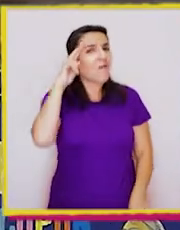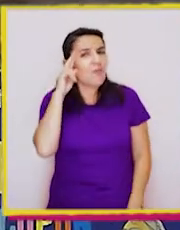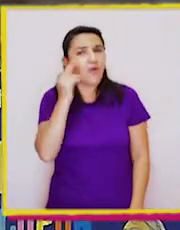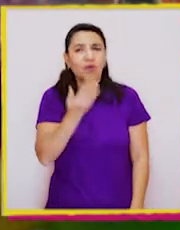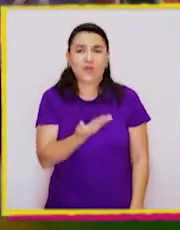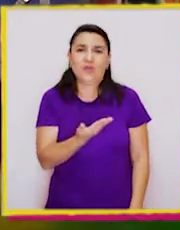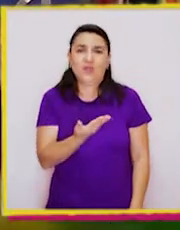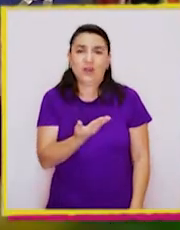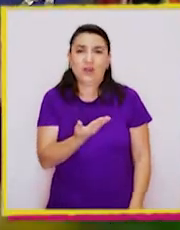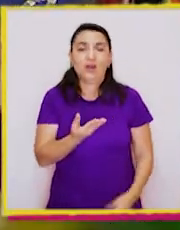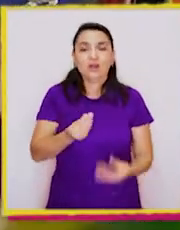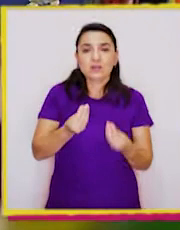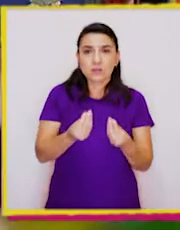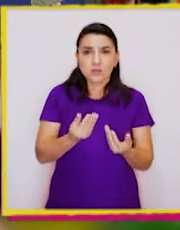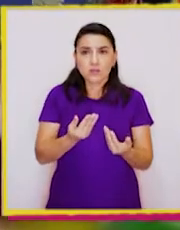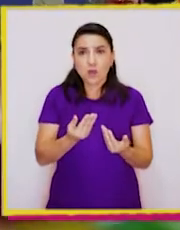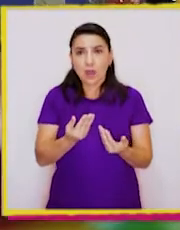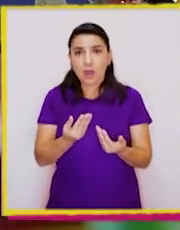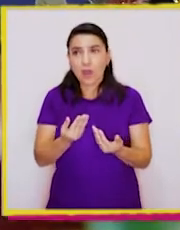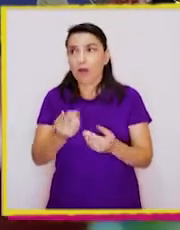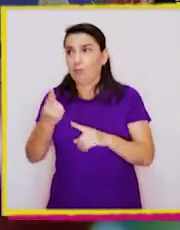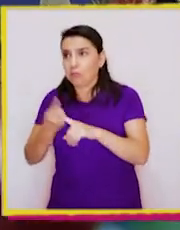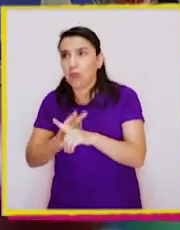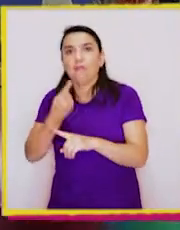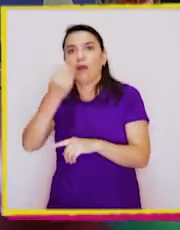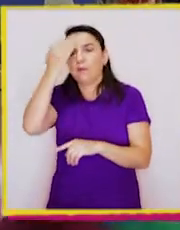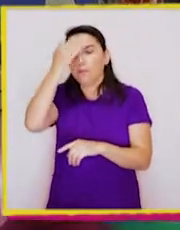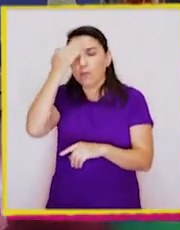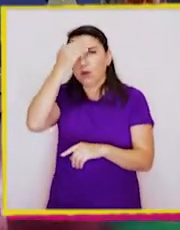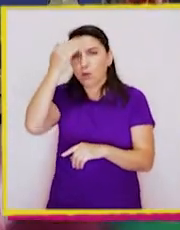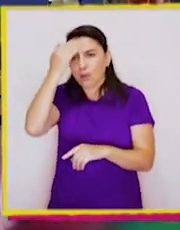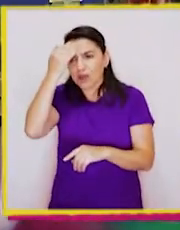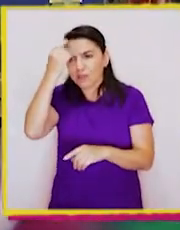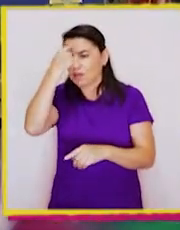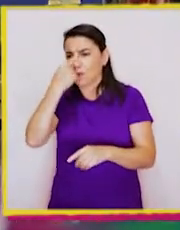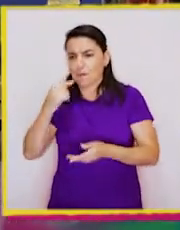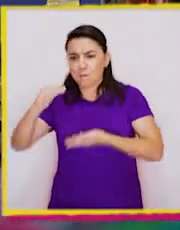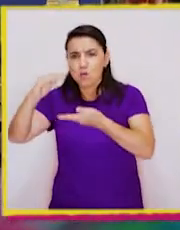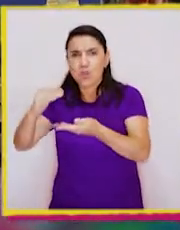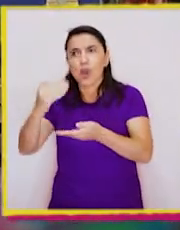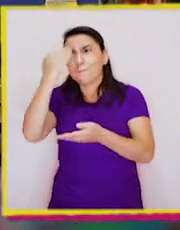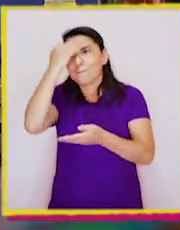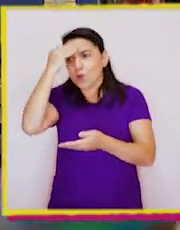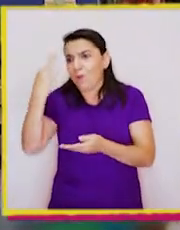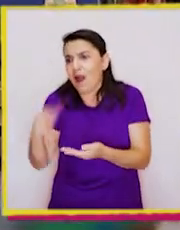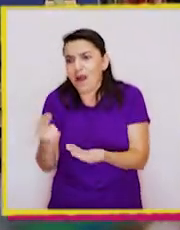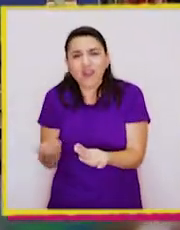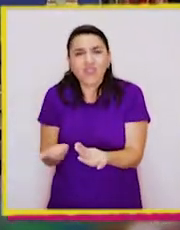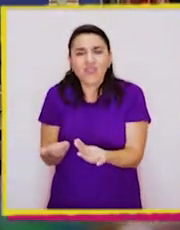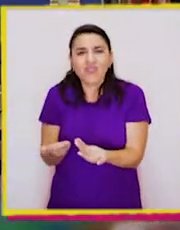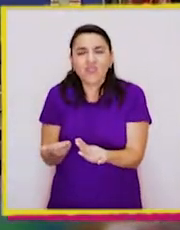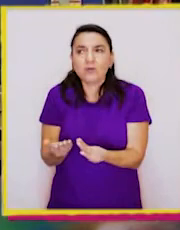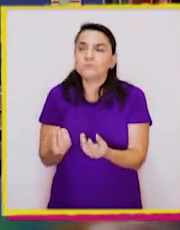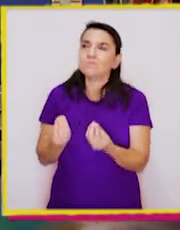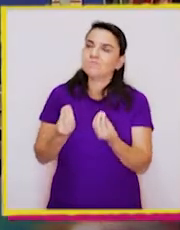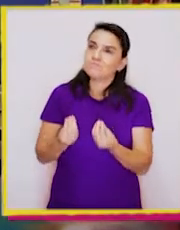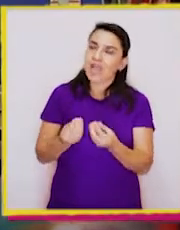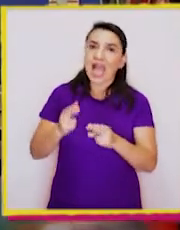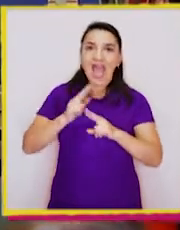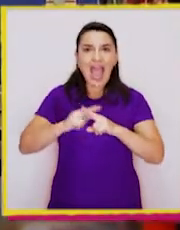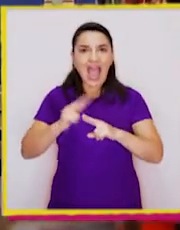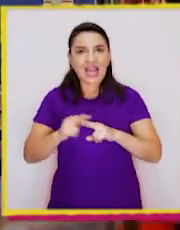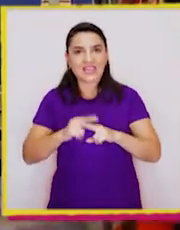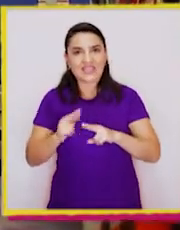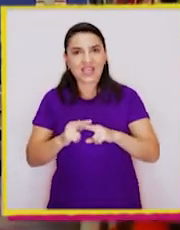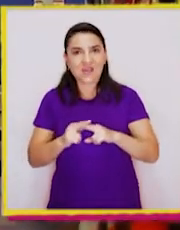Ramón? Es decir, que se preocupe que sus quitapesares estén preocupados. ¿Qué tal si